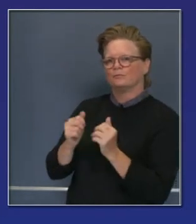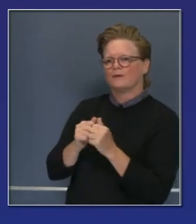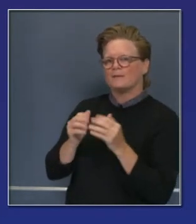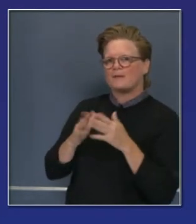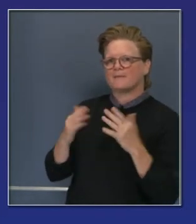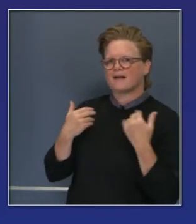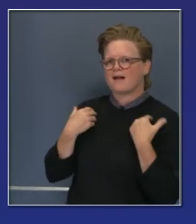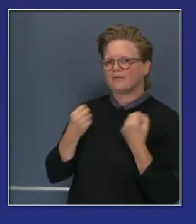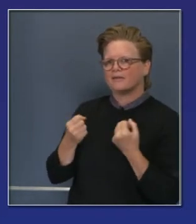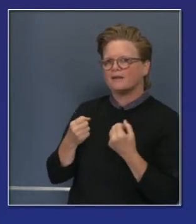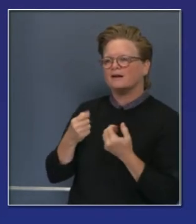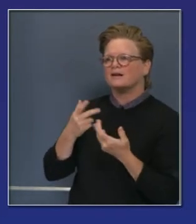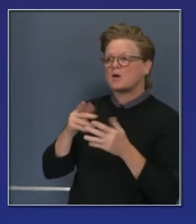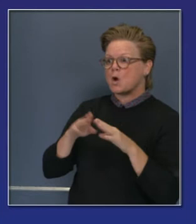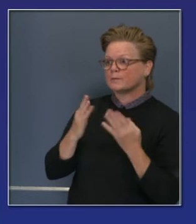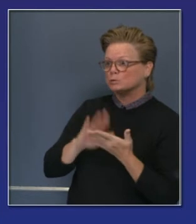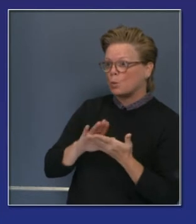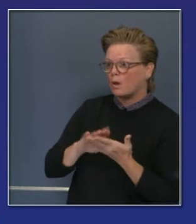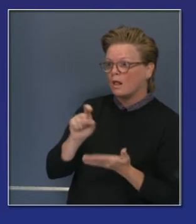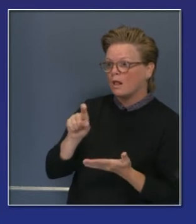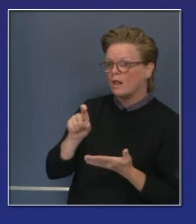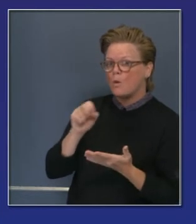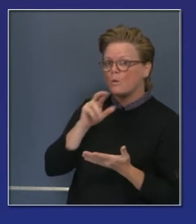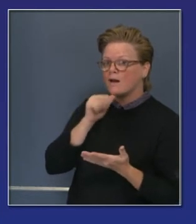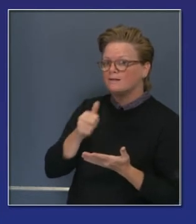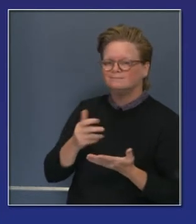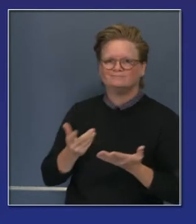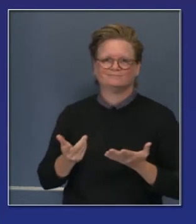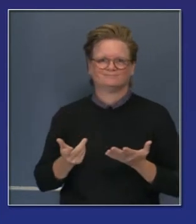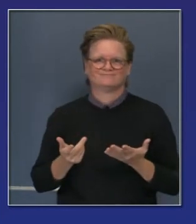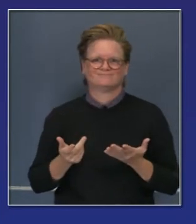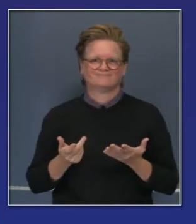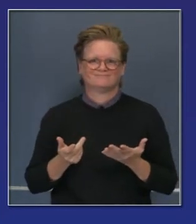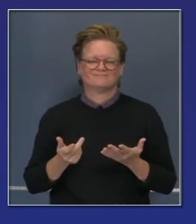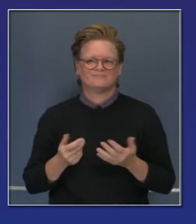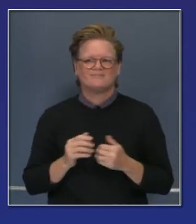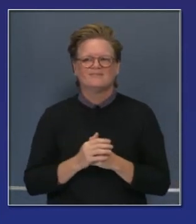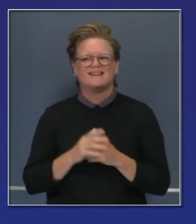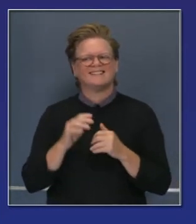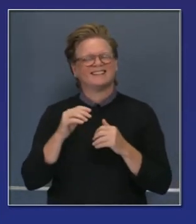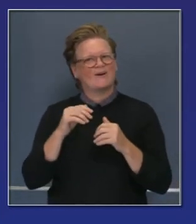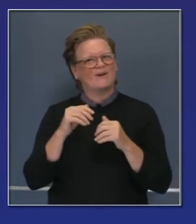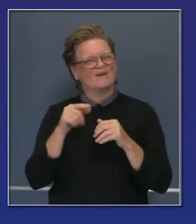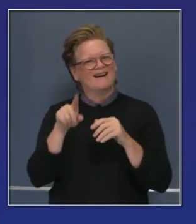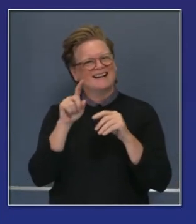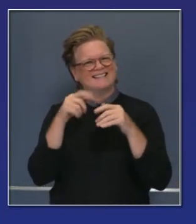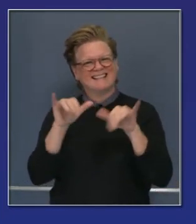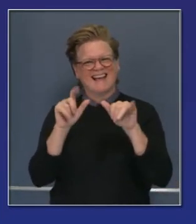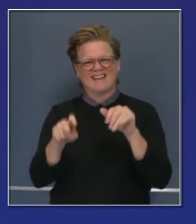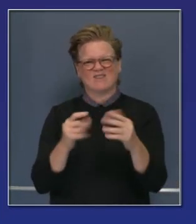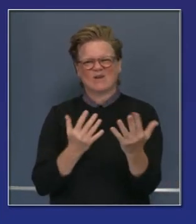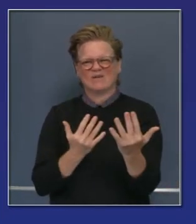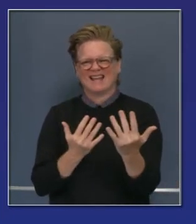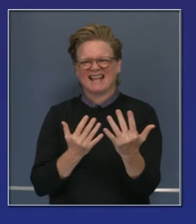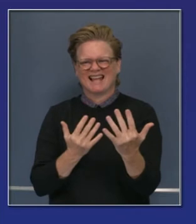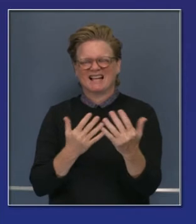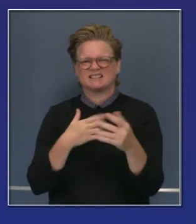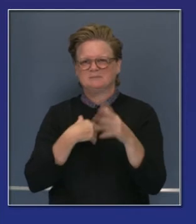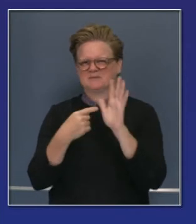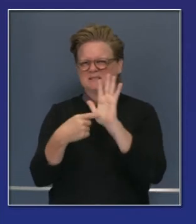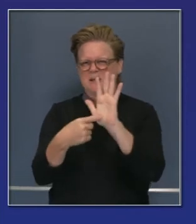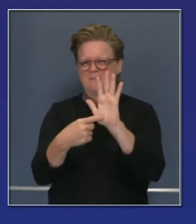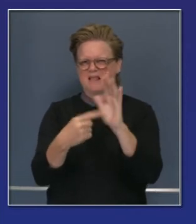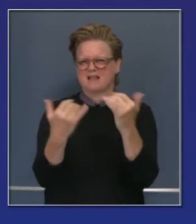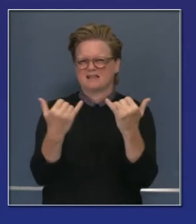Básicamente los hemos sacado de la lista de monitoreo hacia el rojo con el periodo de espera de 2 semanas. Así que vamos a usar este